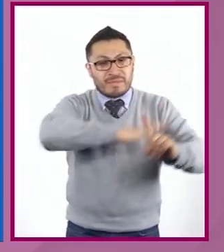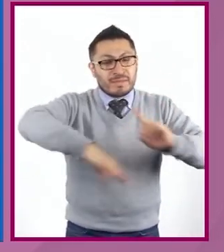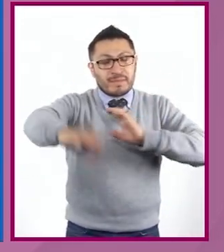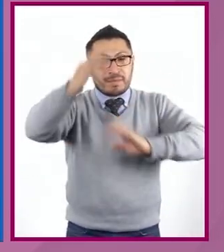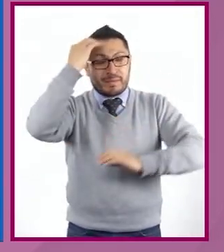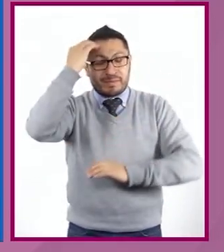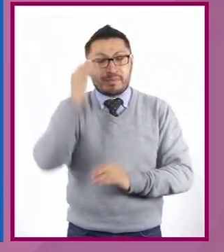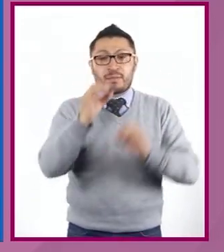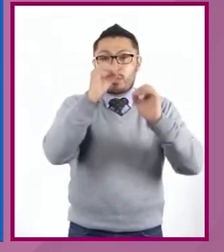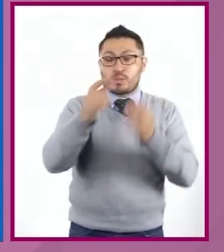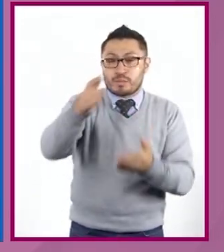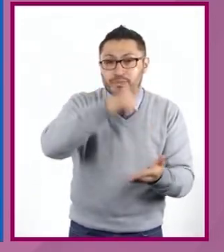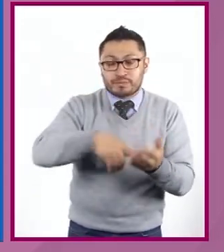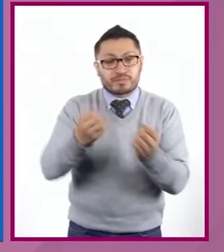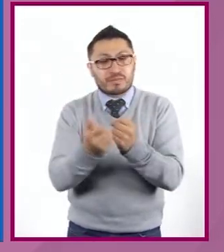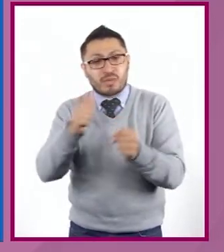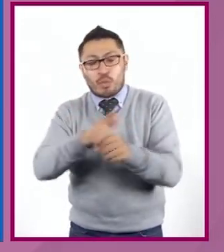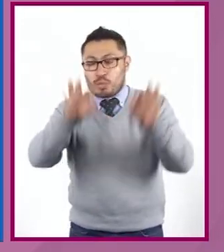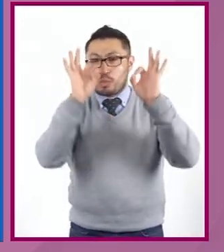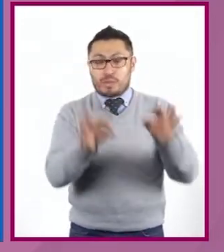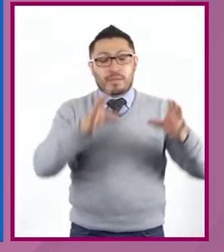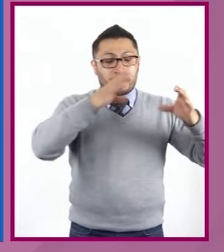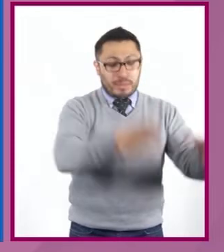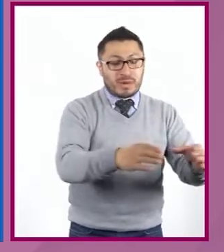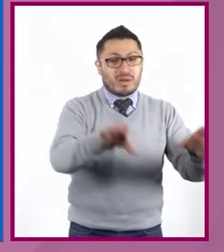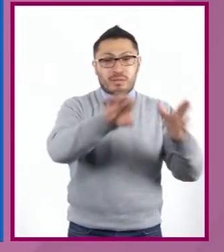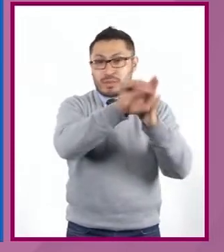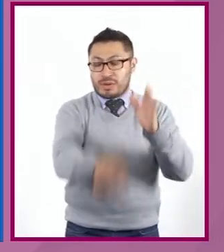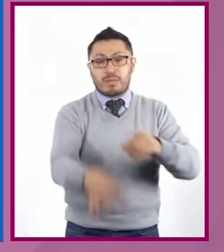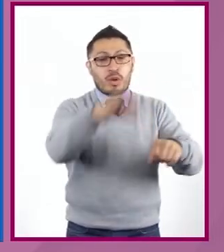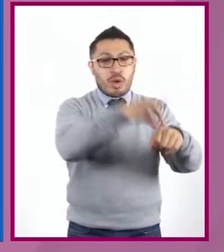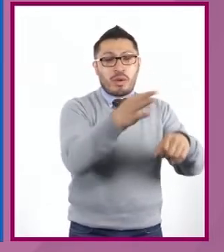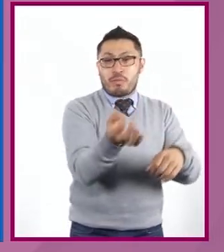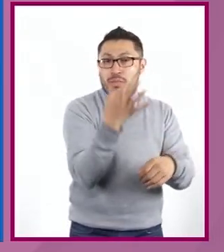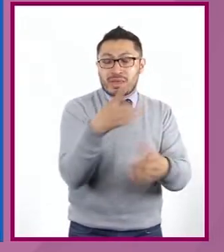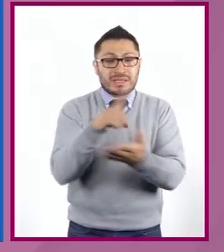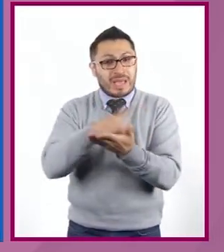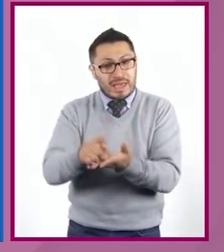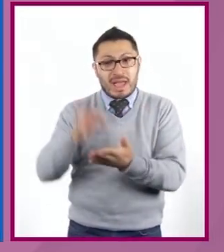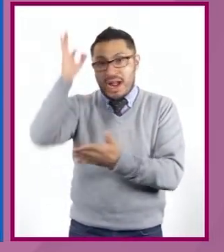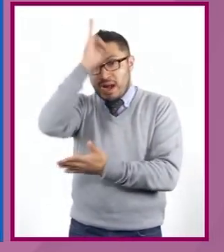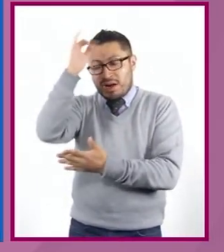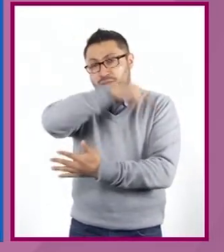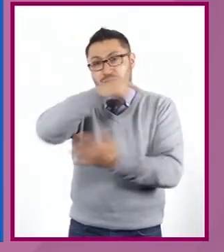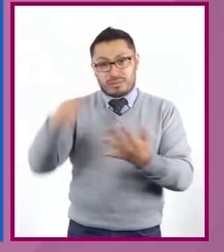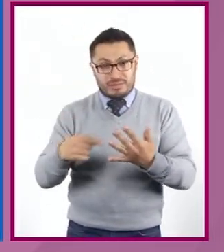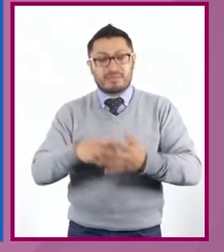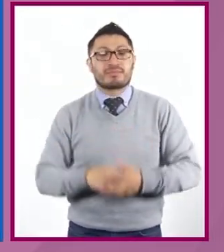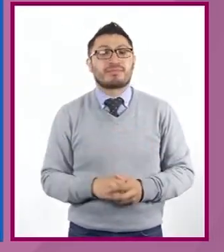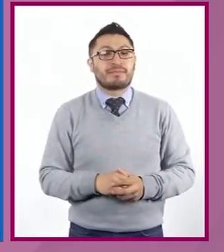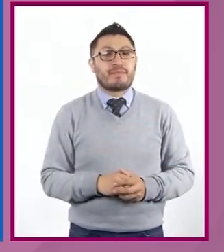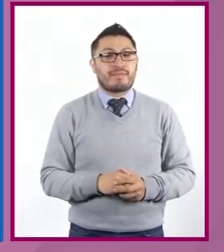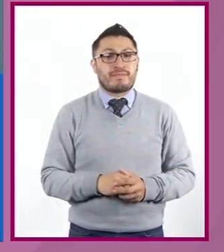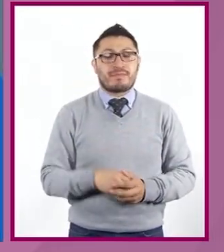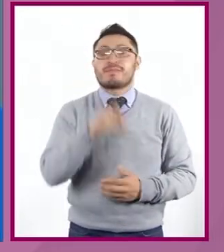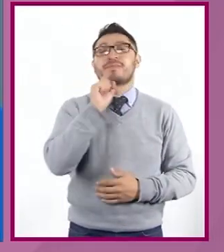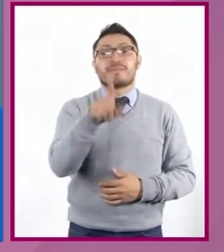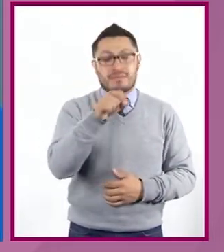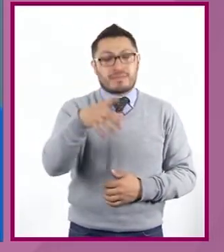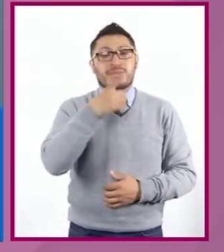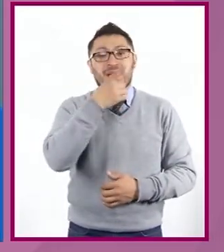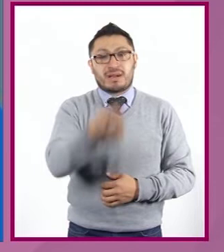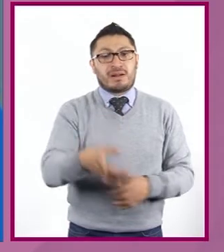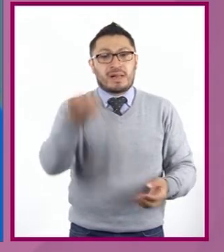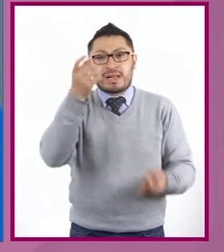conocimiento o en un espacio social determinado, como la medicina, el derecho o la filosofía. También hay que decir